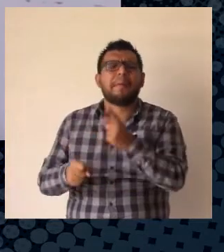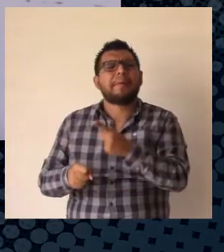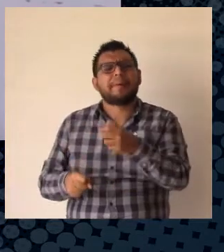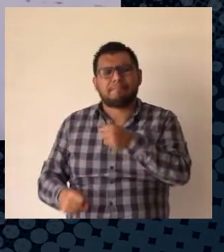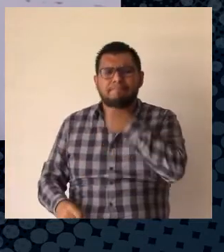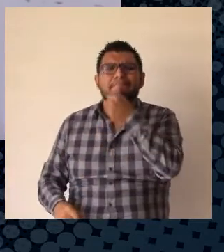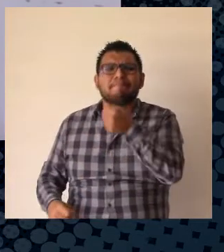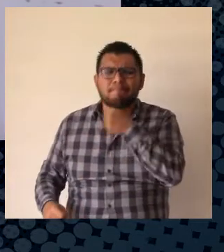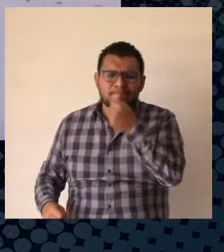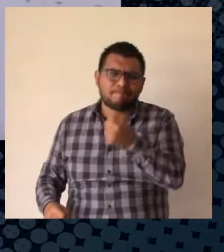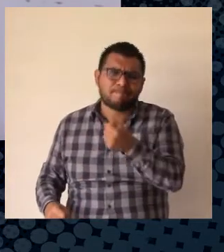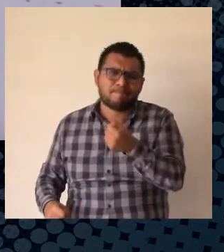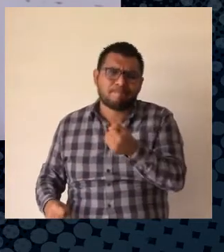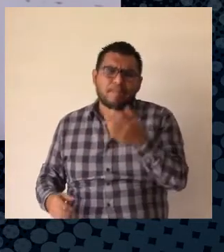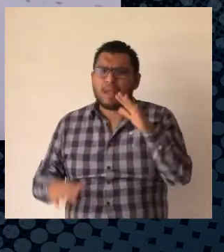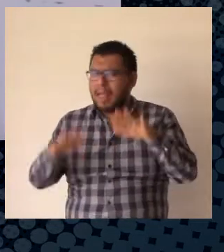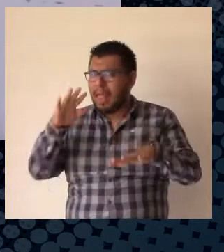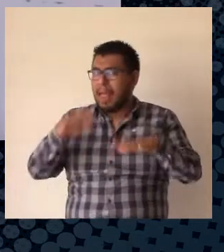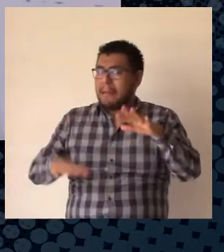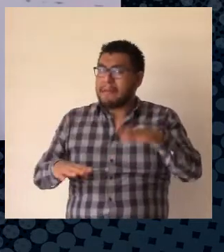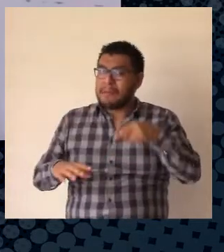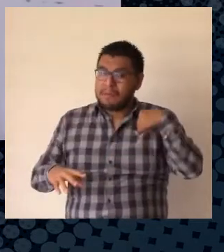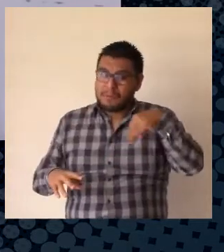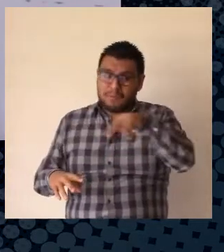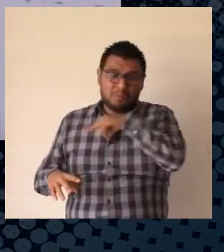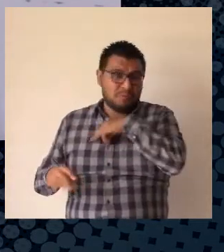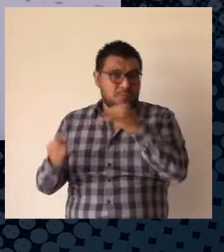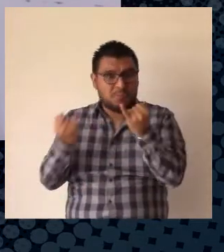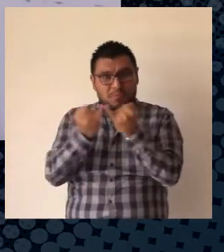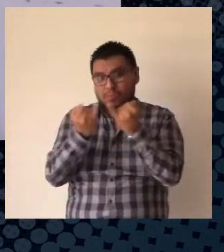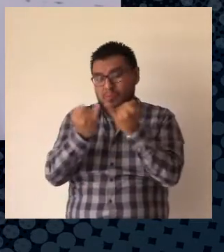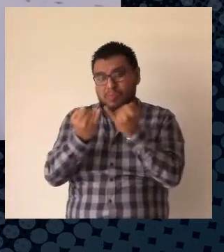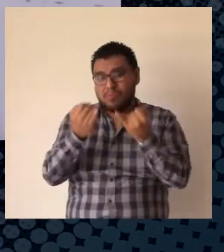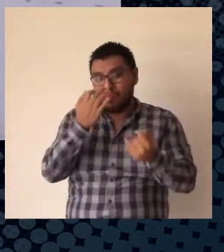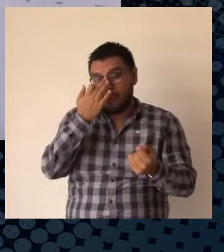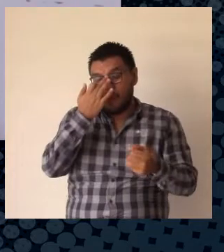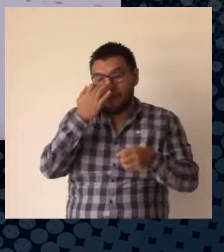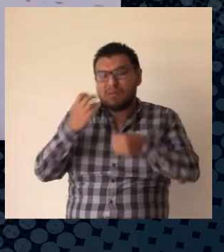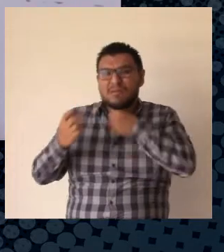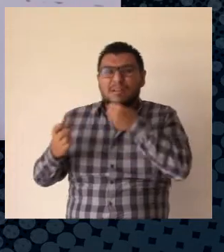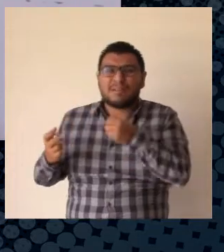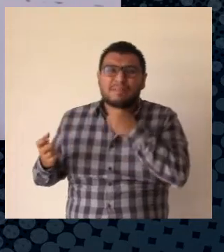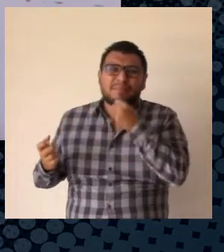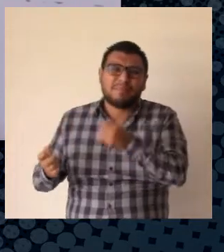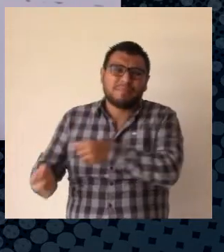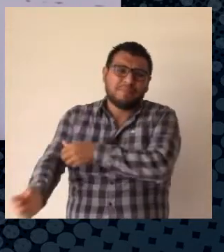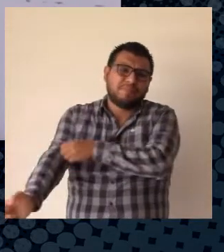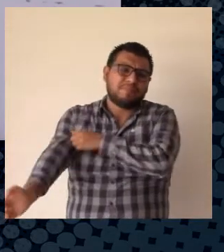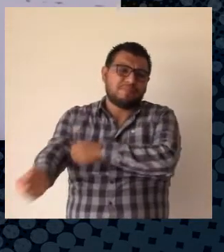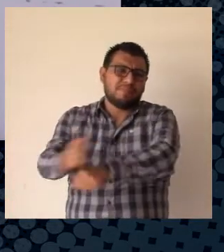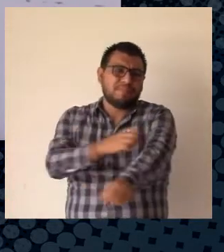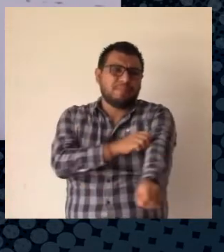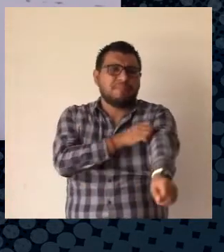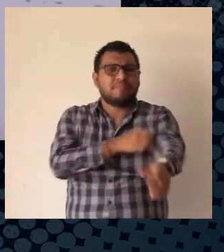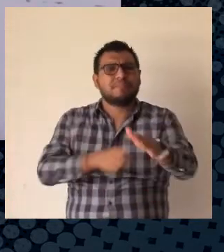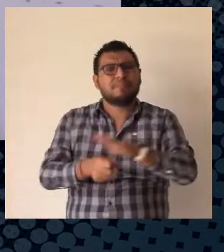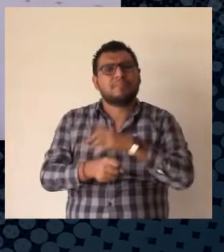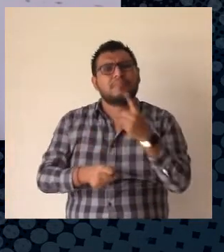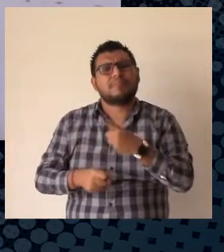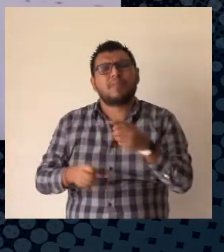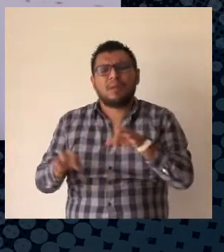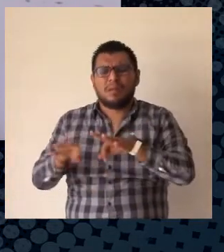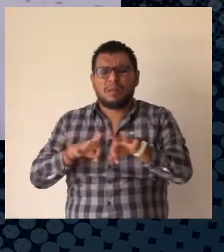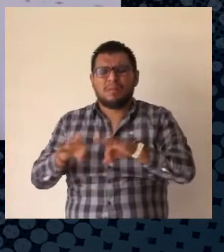veces nosotros también tenemos estas experiencias. Murmuramos porque se nos da mucho